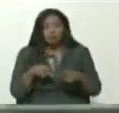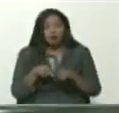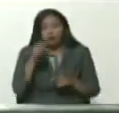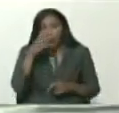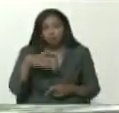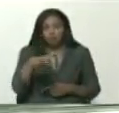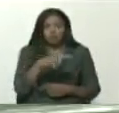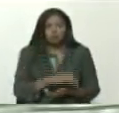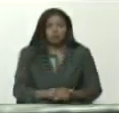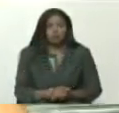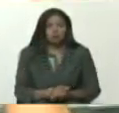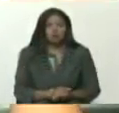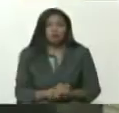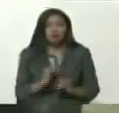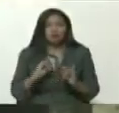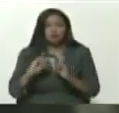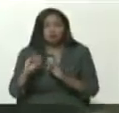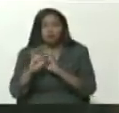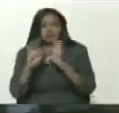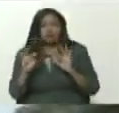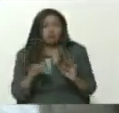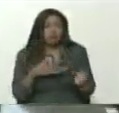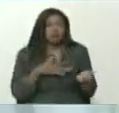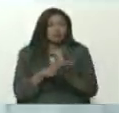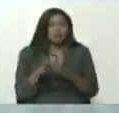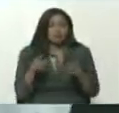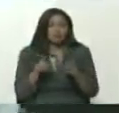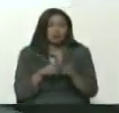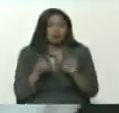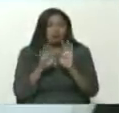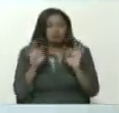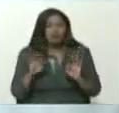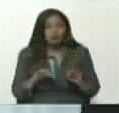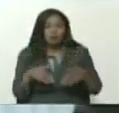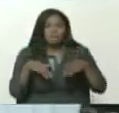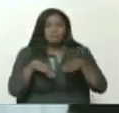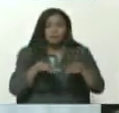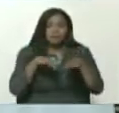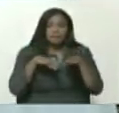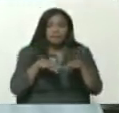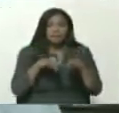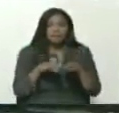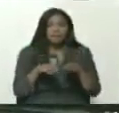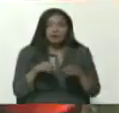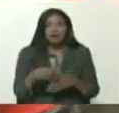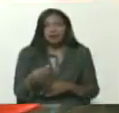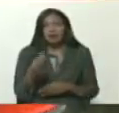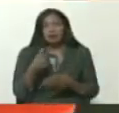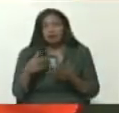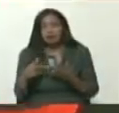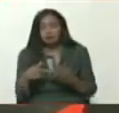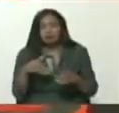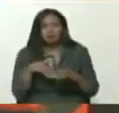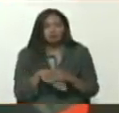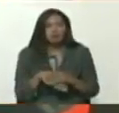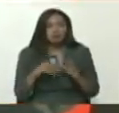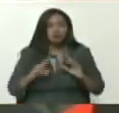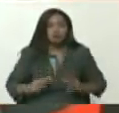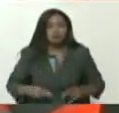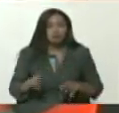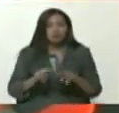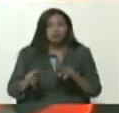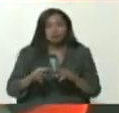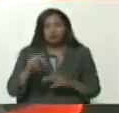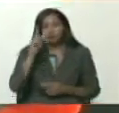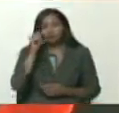utilizando la misma maniobra para poder garantizar que en este caso los textiles, los útiles escolares, los zapatos, los uniformes de los niños y las niñas